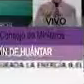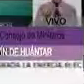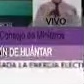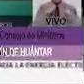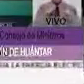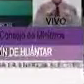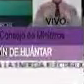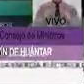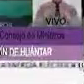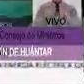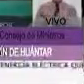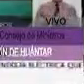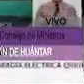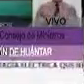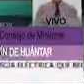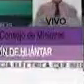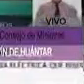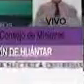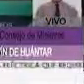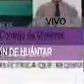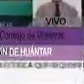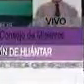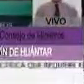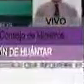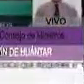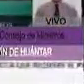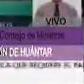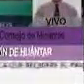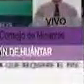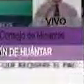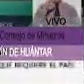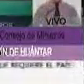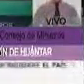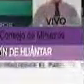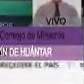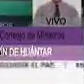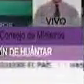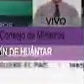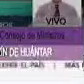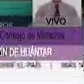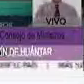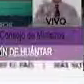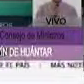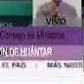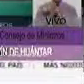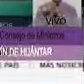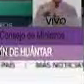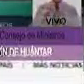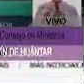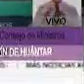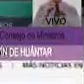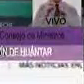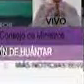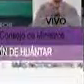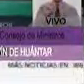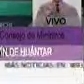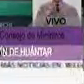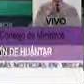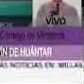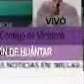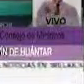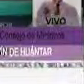coordinación entre las entidades del Estado. Más aún, un caso como el caso Chavín de